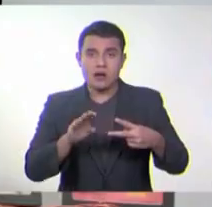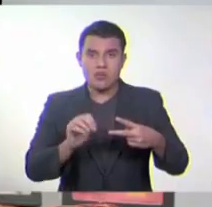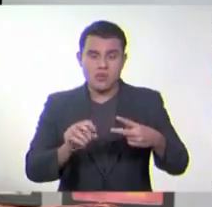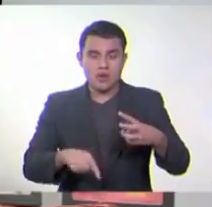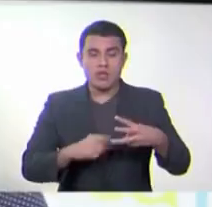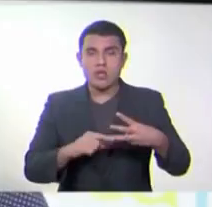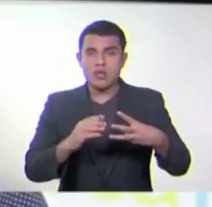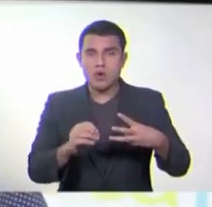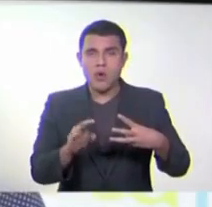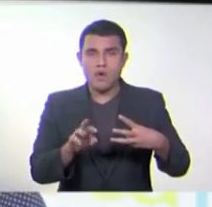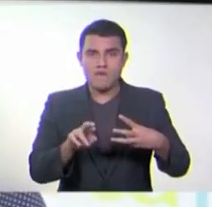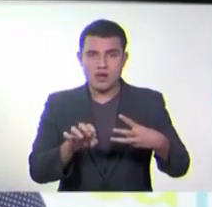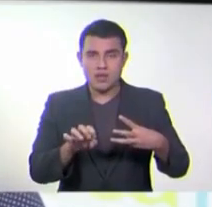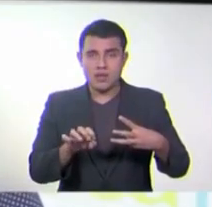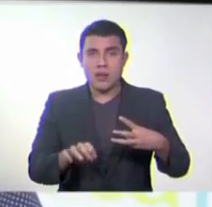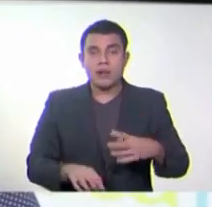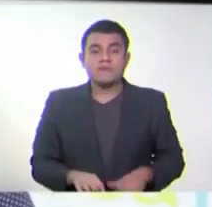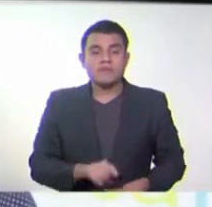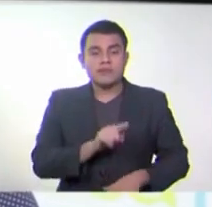cobre. En